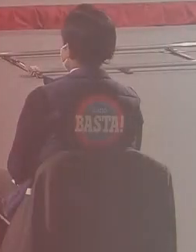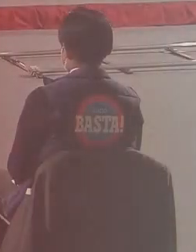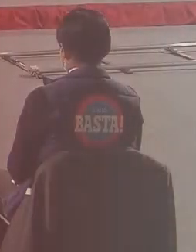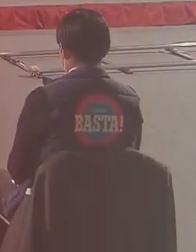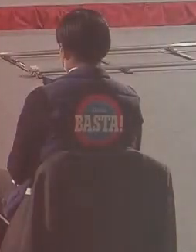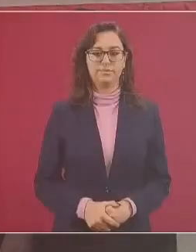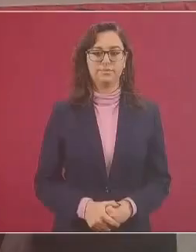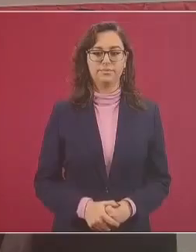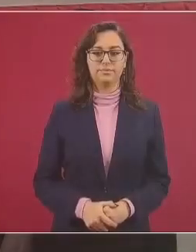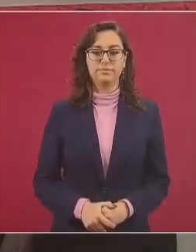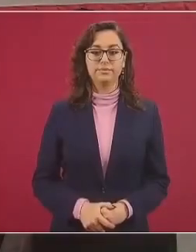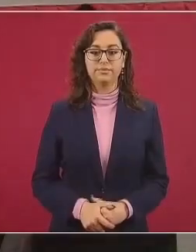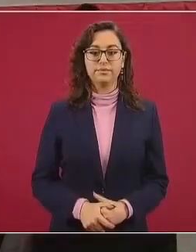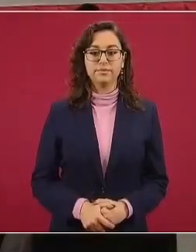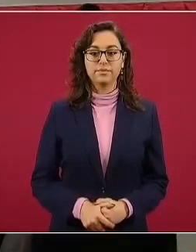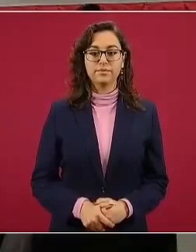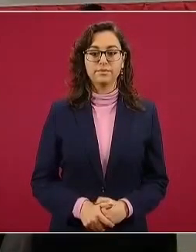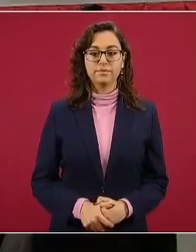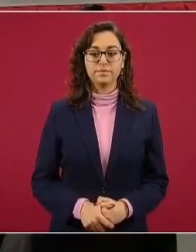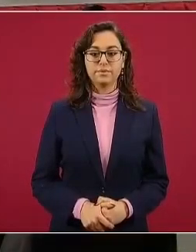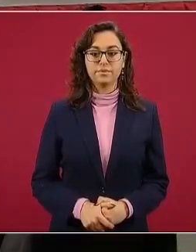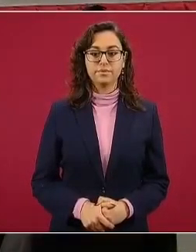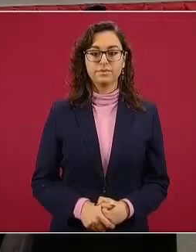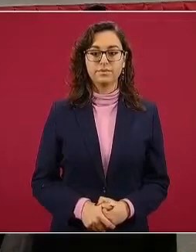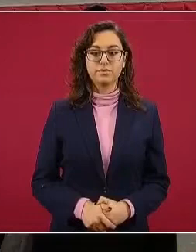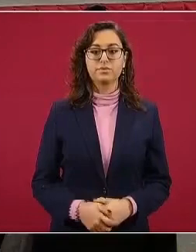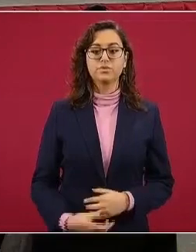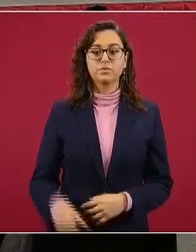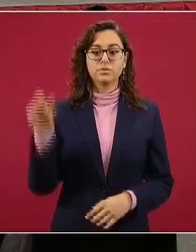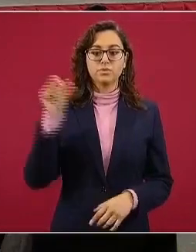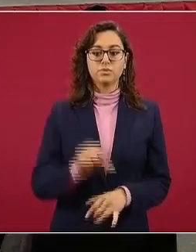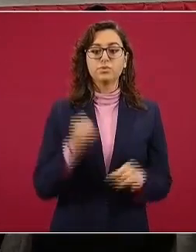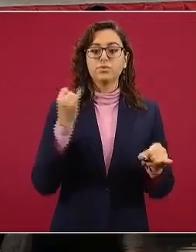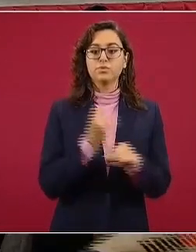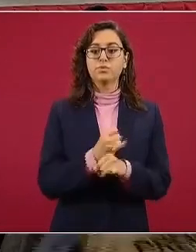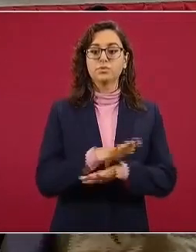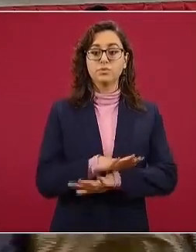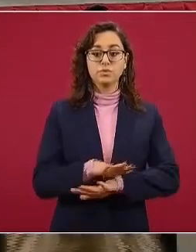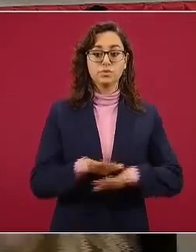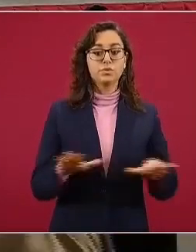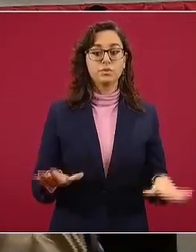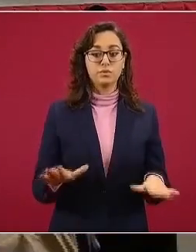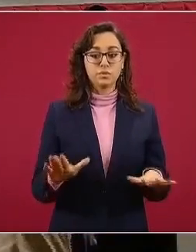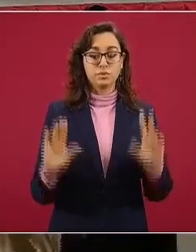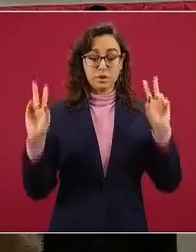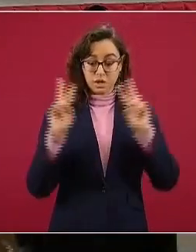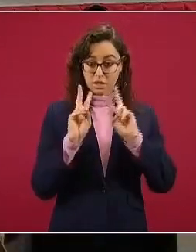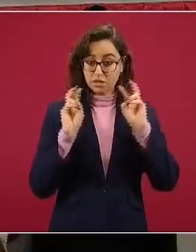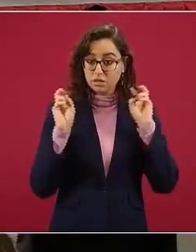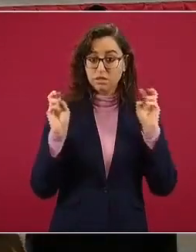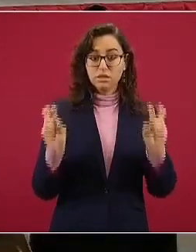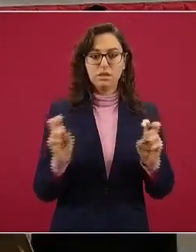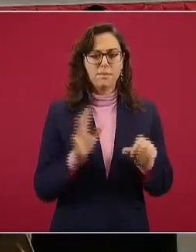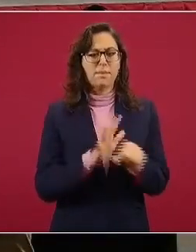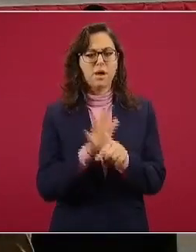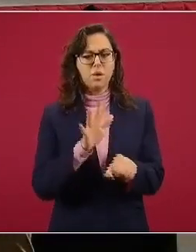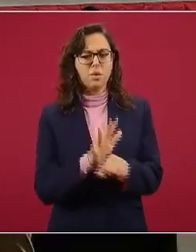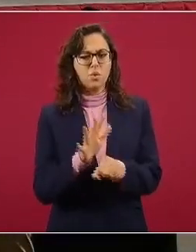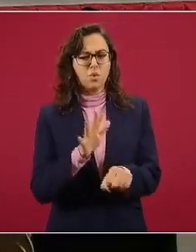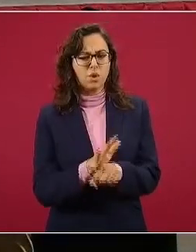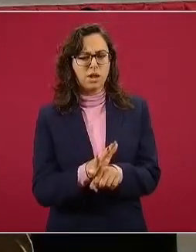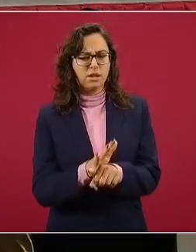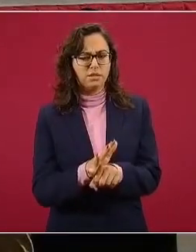Bueno, vamos a informar el día de hoy sobre el proceso que